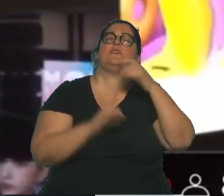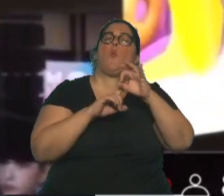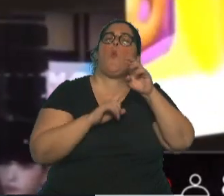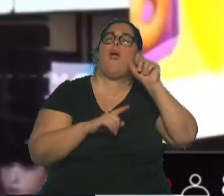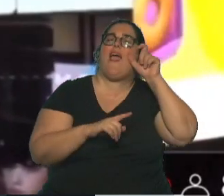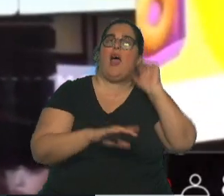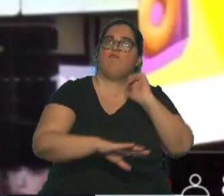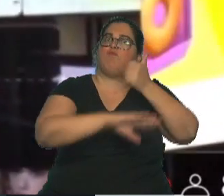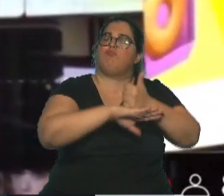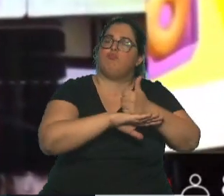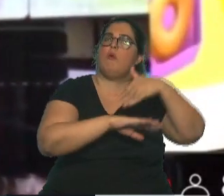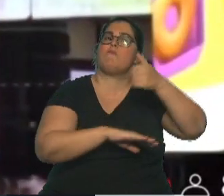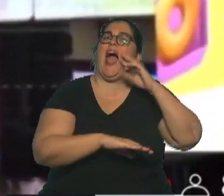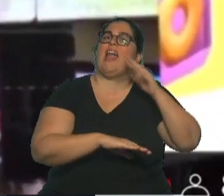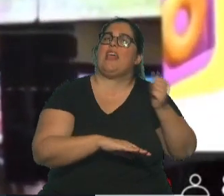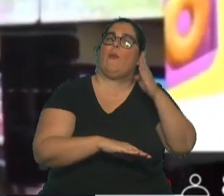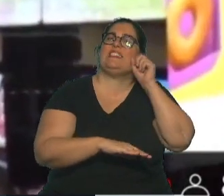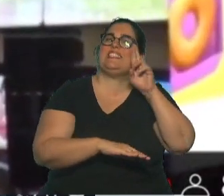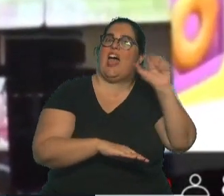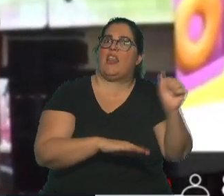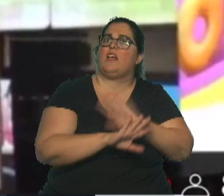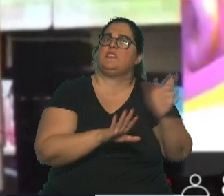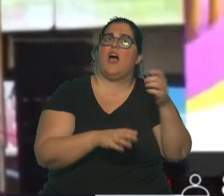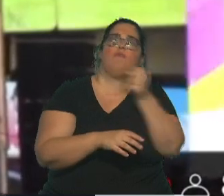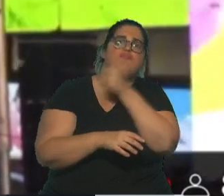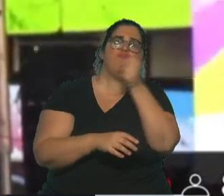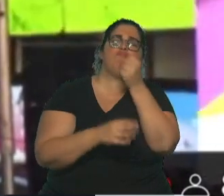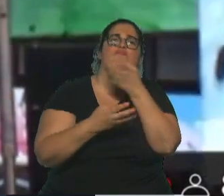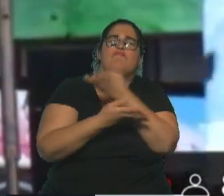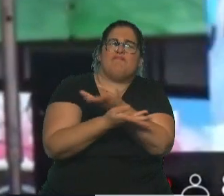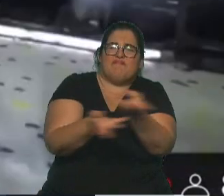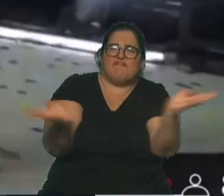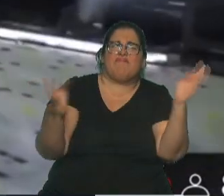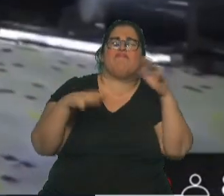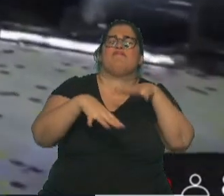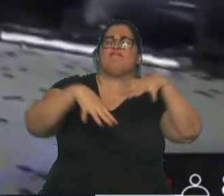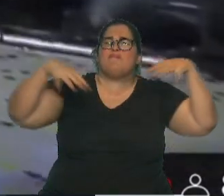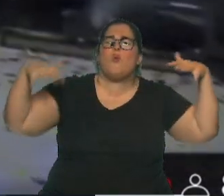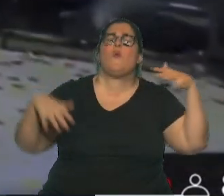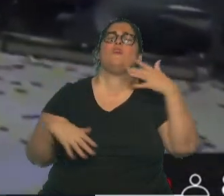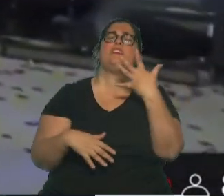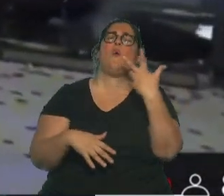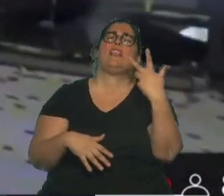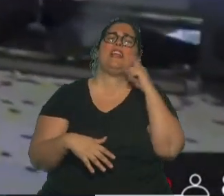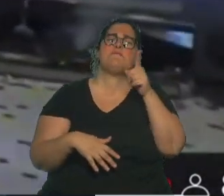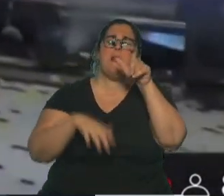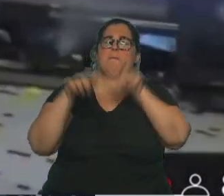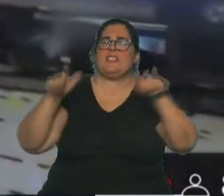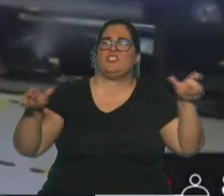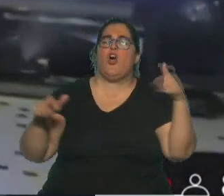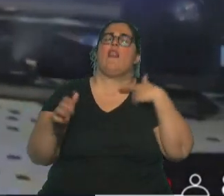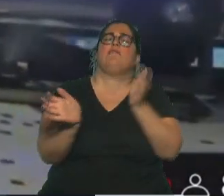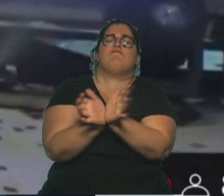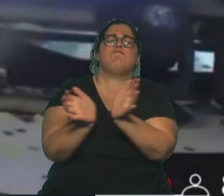23 años, ante una multitud, más de 50.000 personas en la más tradicional esquina de Nueva York, el